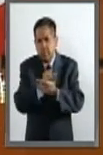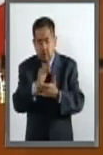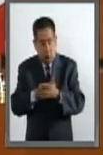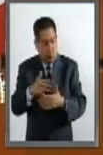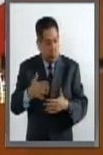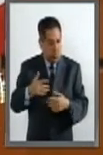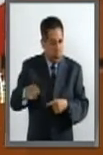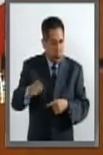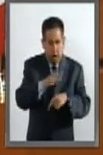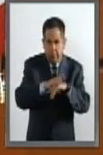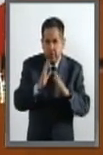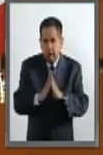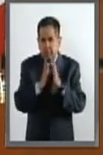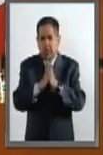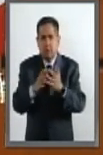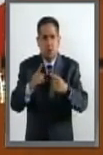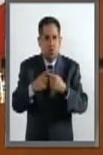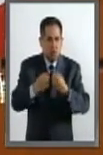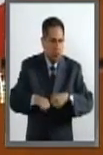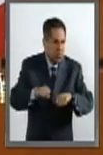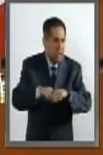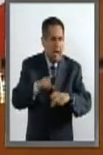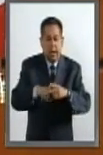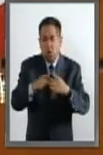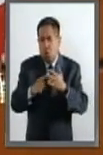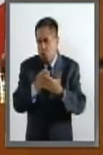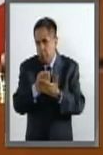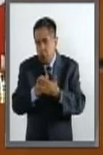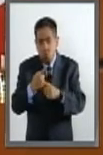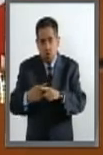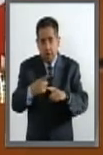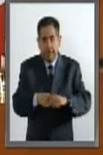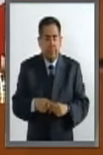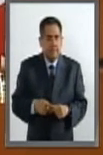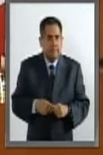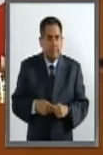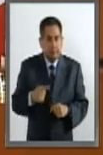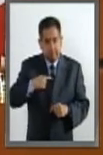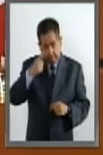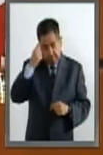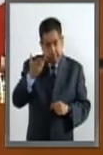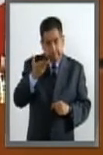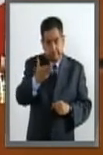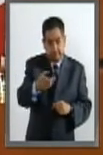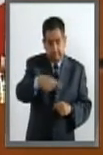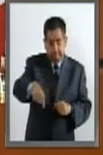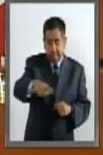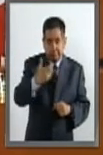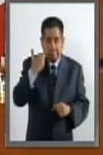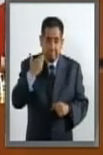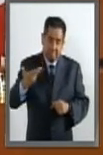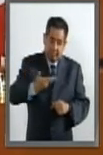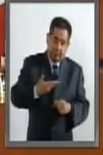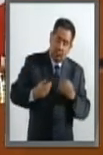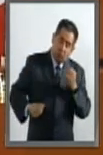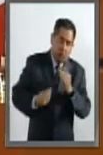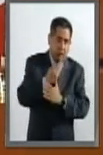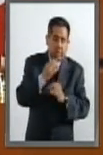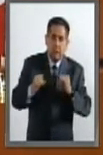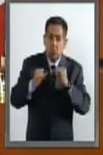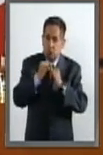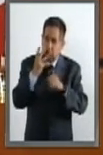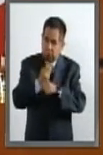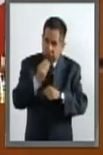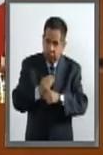políticos, sociales y económicos, demandan nuevos desarrollos institucionales. Por